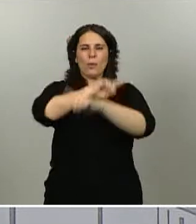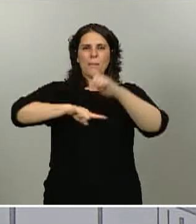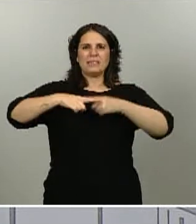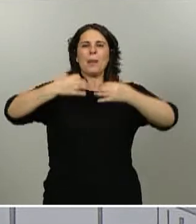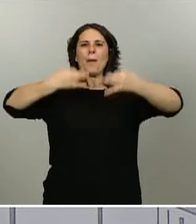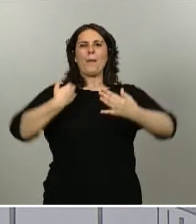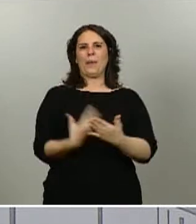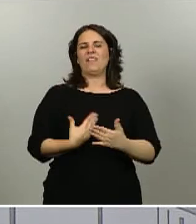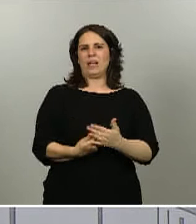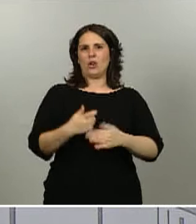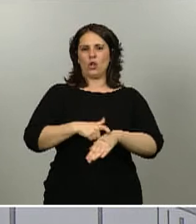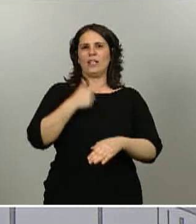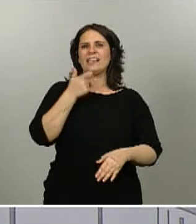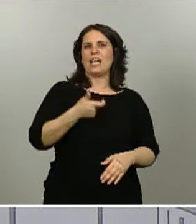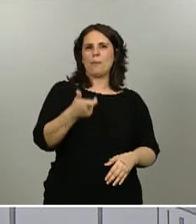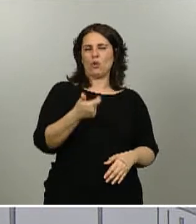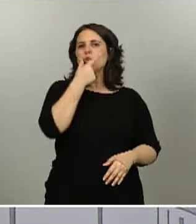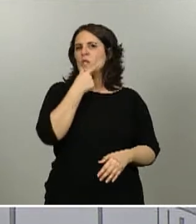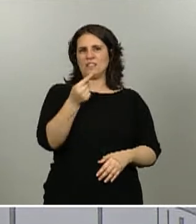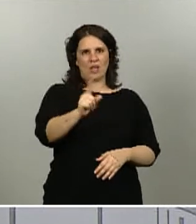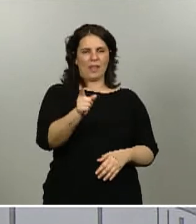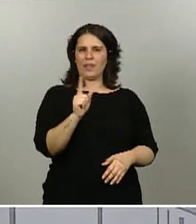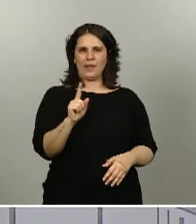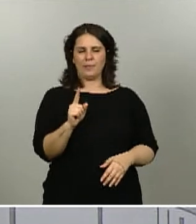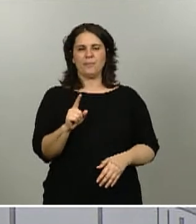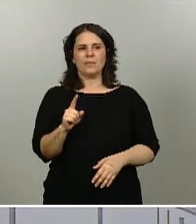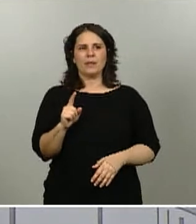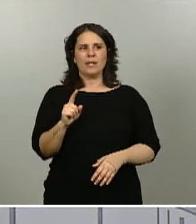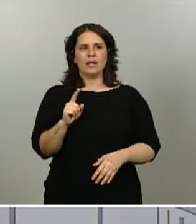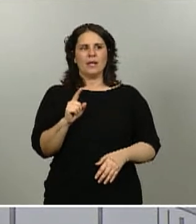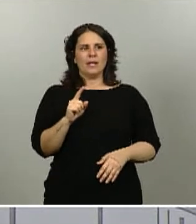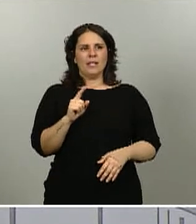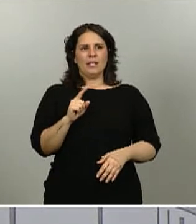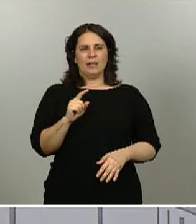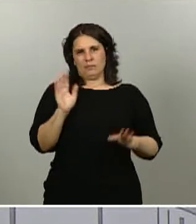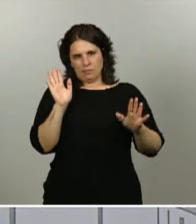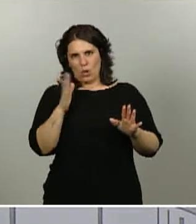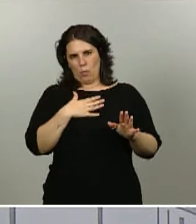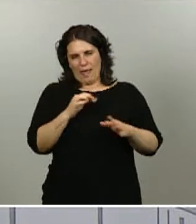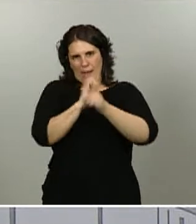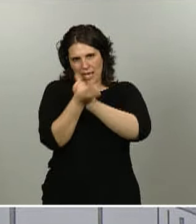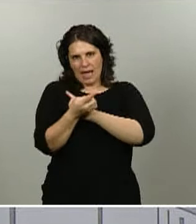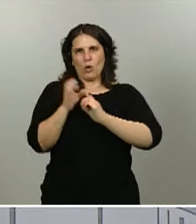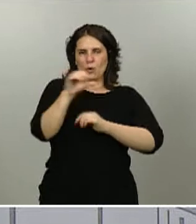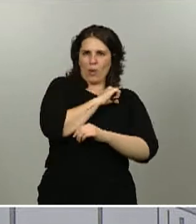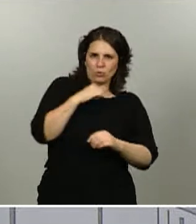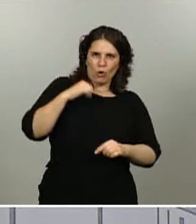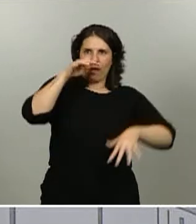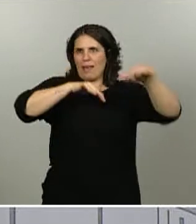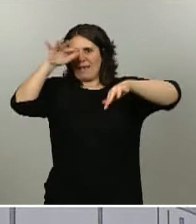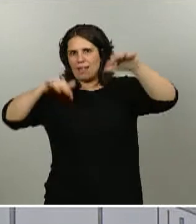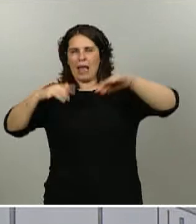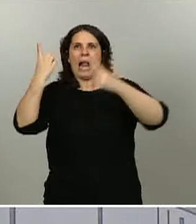son fáciles. Es un problema hasta cierto punto, puede cambiar de una comunidad a otra y en alguna puede haber algún error de otro